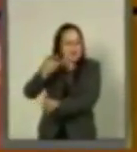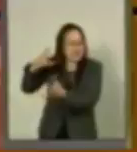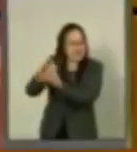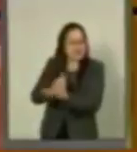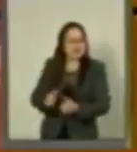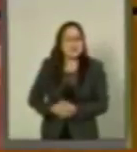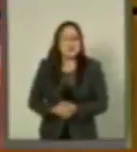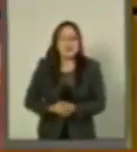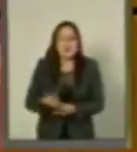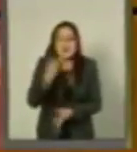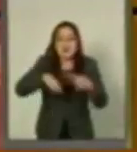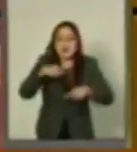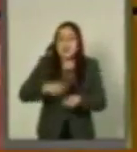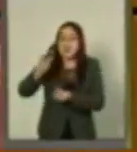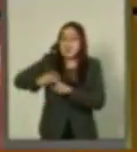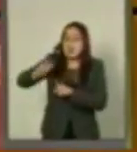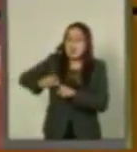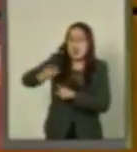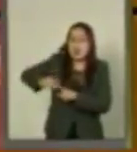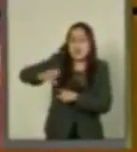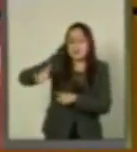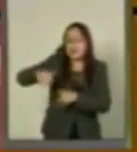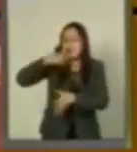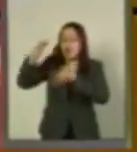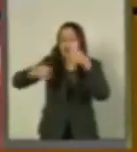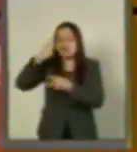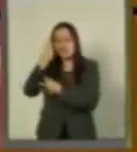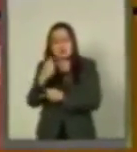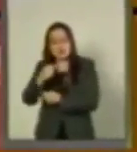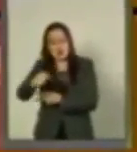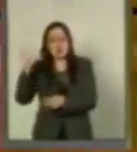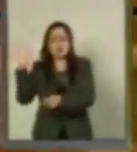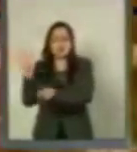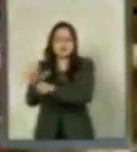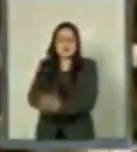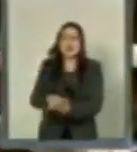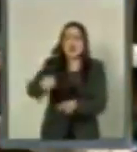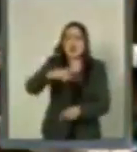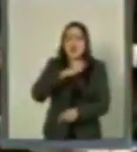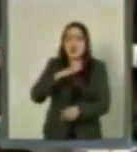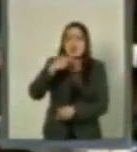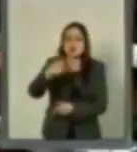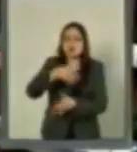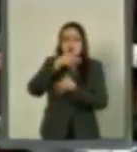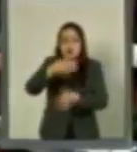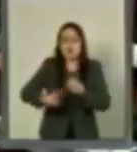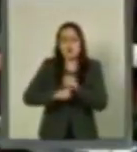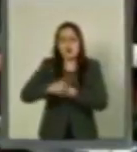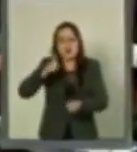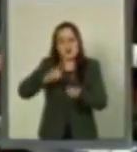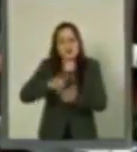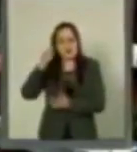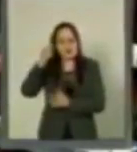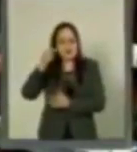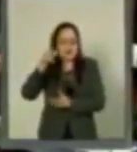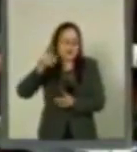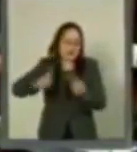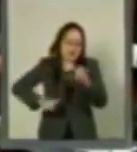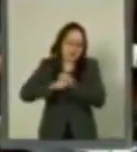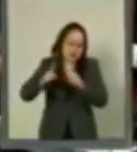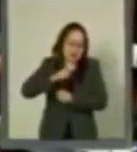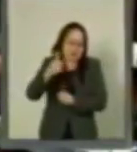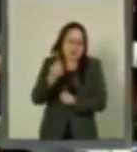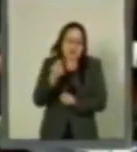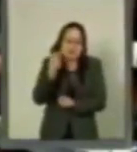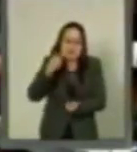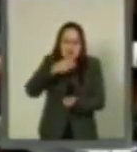aquí cuando pretenden acallar a los medios de comunicación que exhiben sus problemas de corrupción y falta de